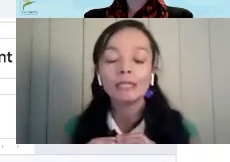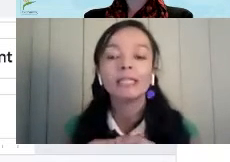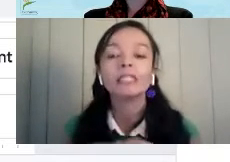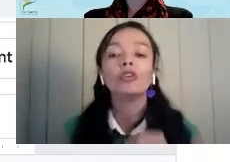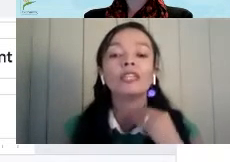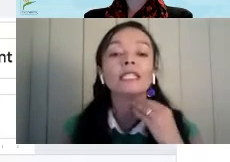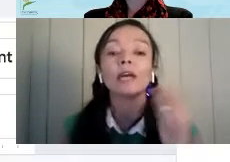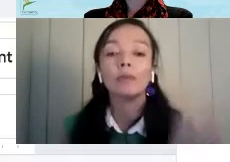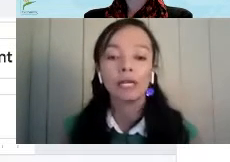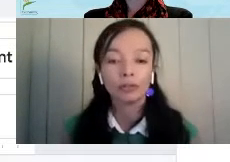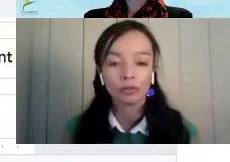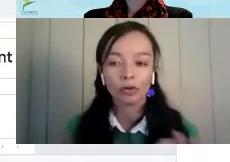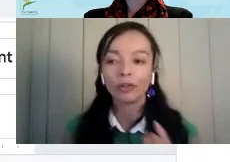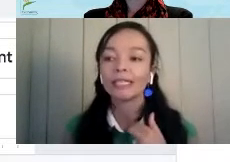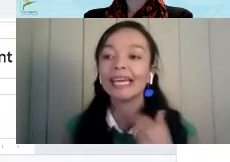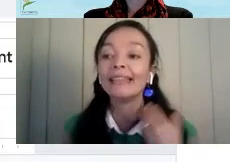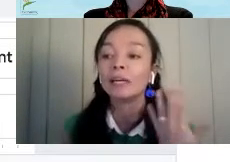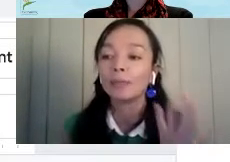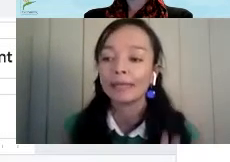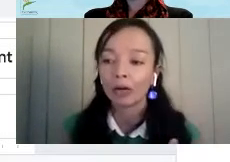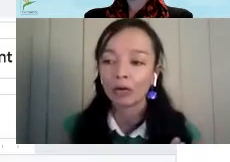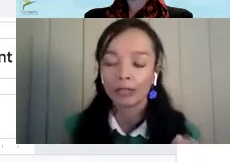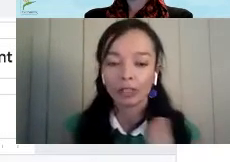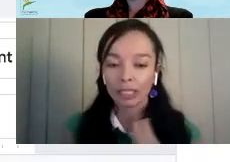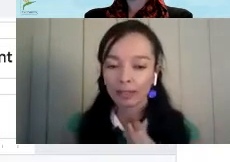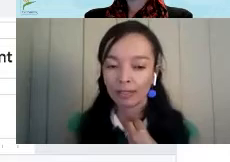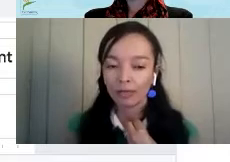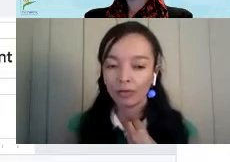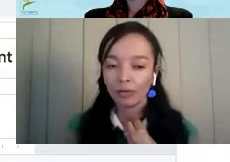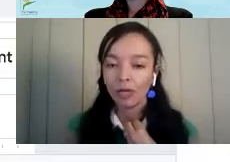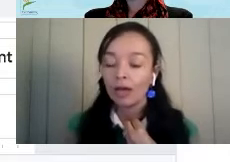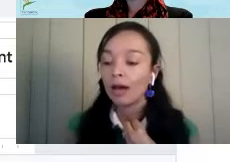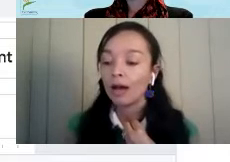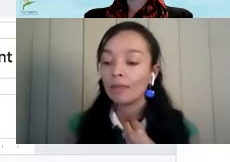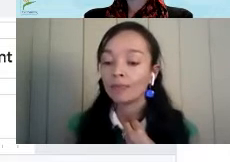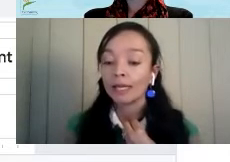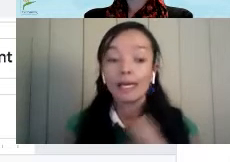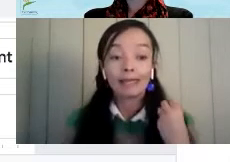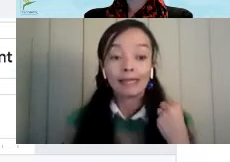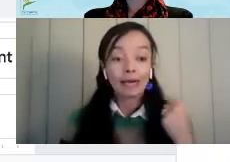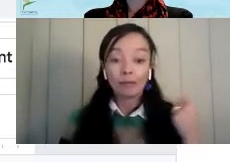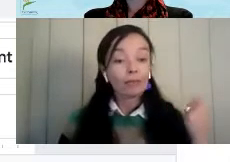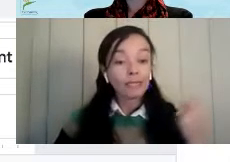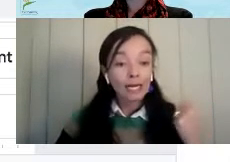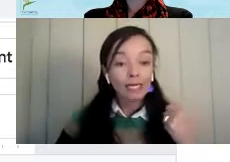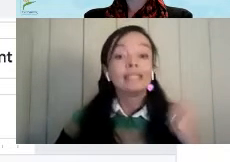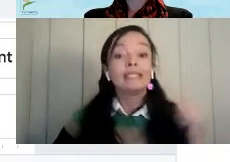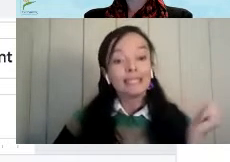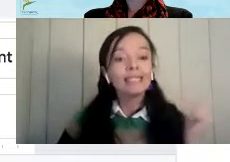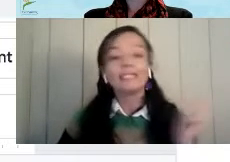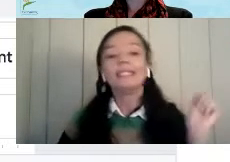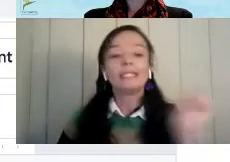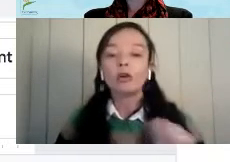sí quieres más. Contestar por ellos. Interpretar lo que ellos están diciendo. ¿Te cambio el pañal?